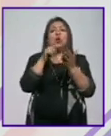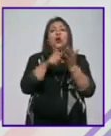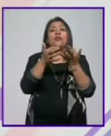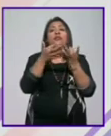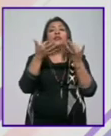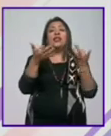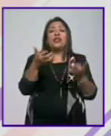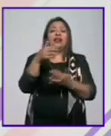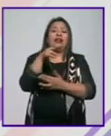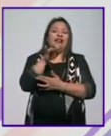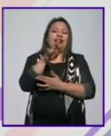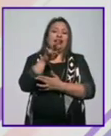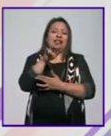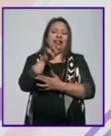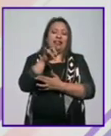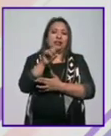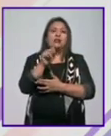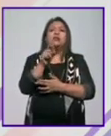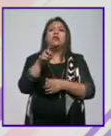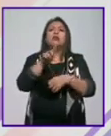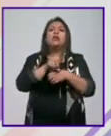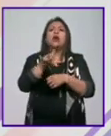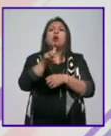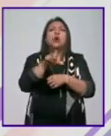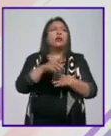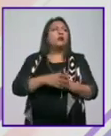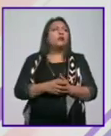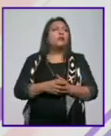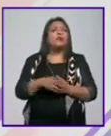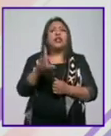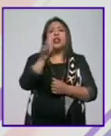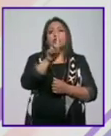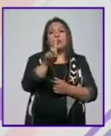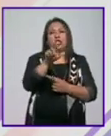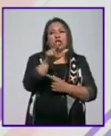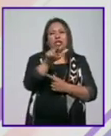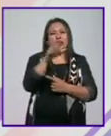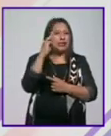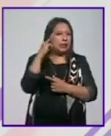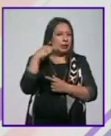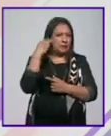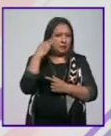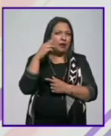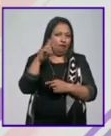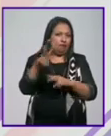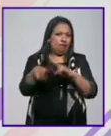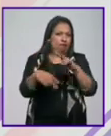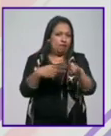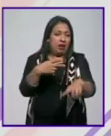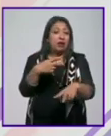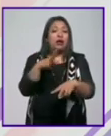tierras neerlandesas. ¿Cuándo se presentan, Karen? Así es, Rafael. Domingo 17 de marzo, no se lo pueden